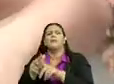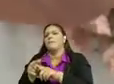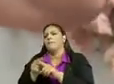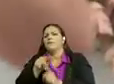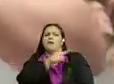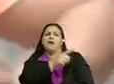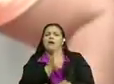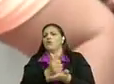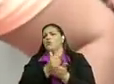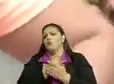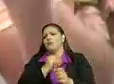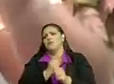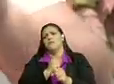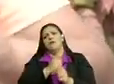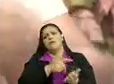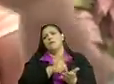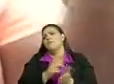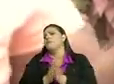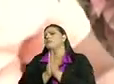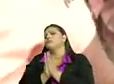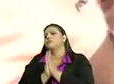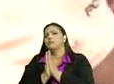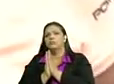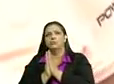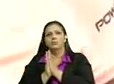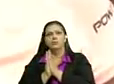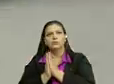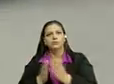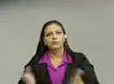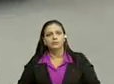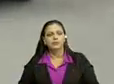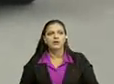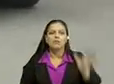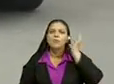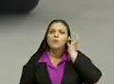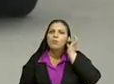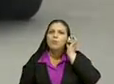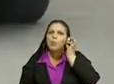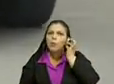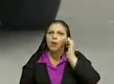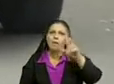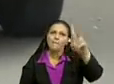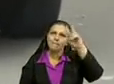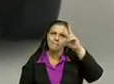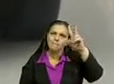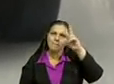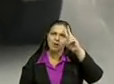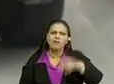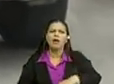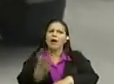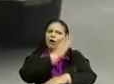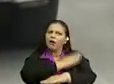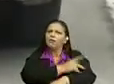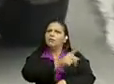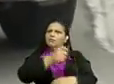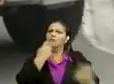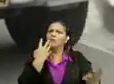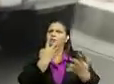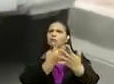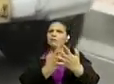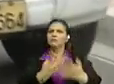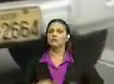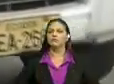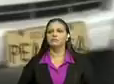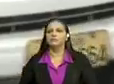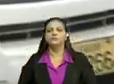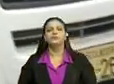10 años, siquiera unos 25 años por robo. Ya es la segunda vez que va presa. Tras colocar la denuncia, se conoció que la mujer venía operando desde